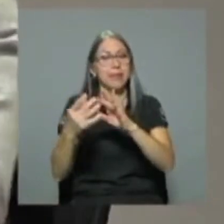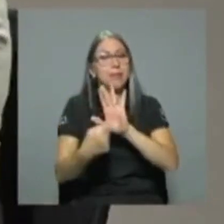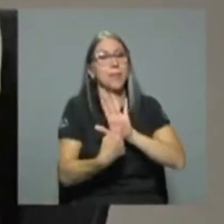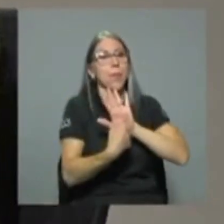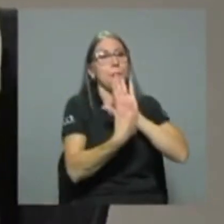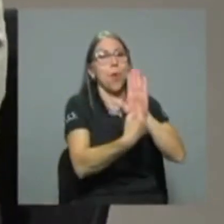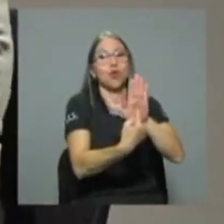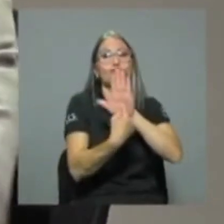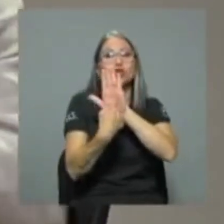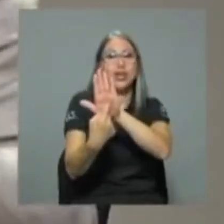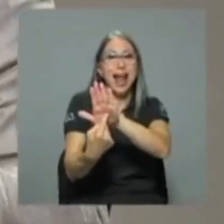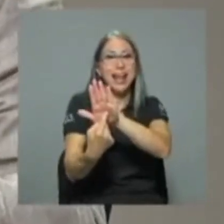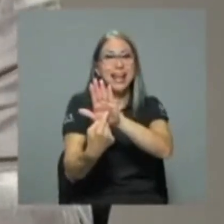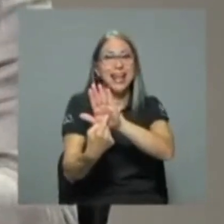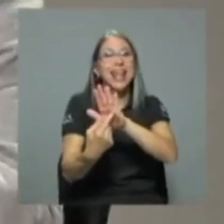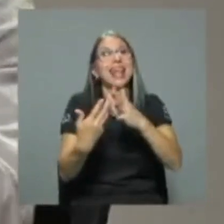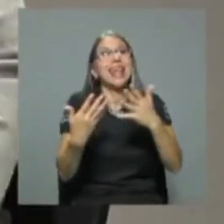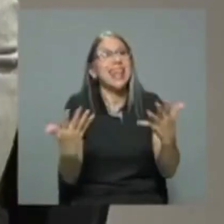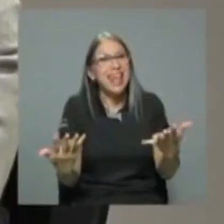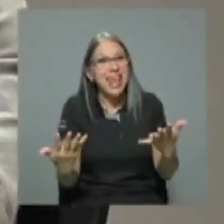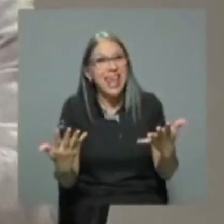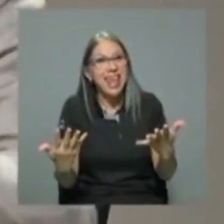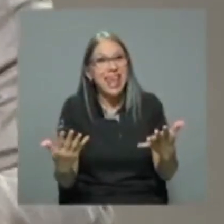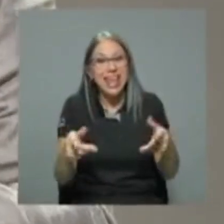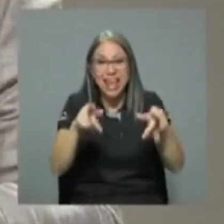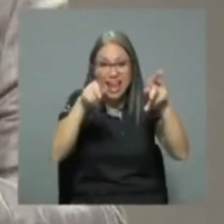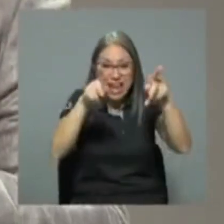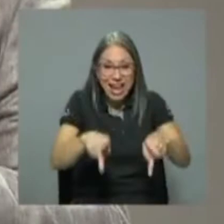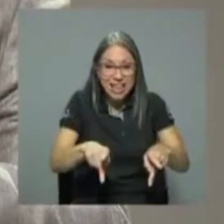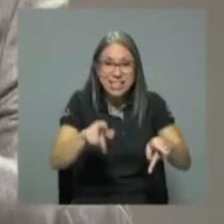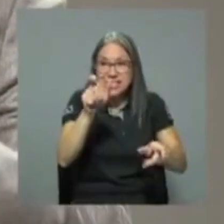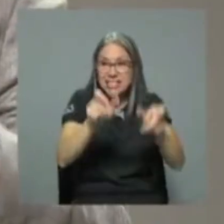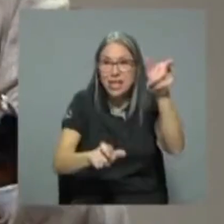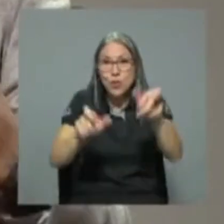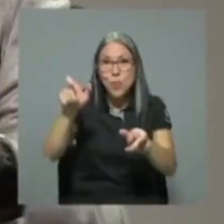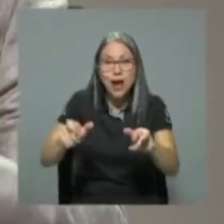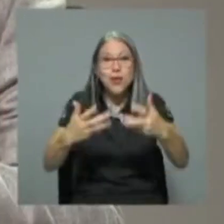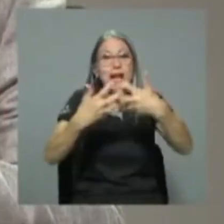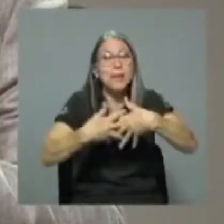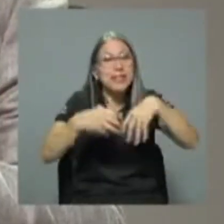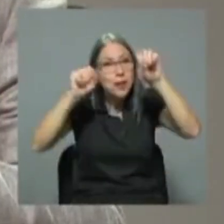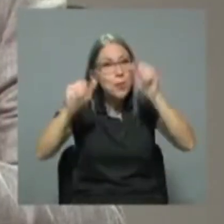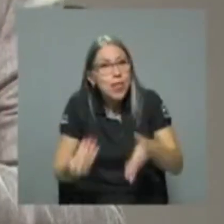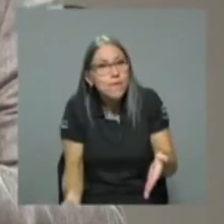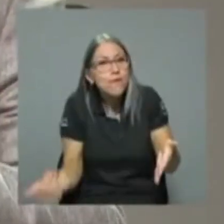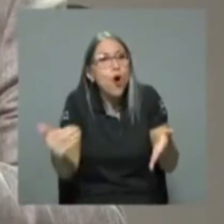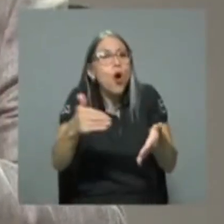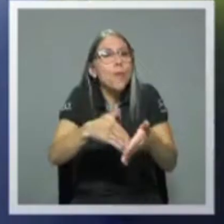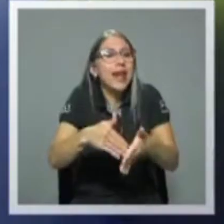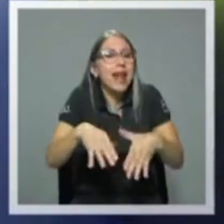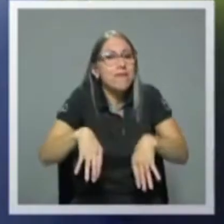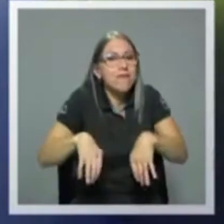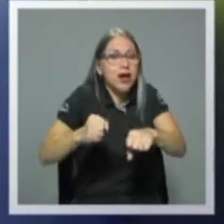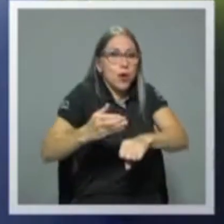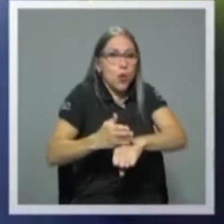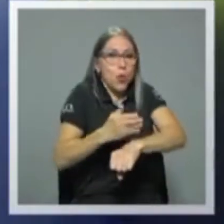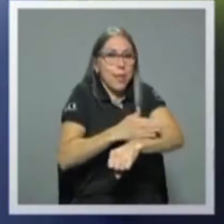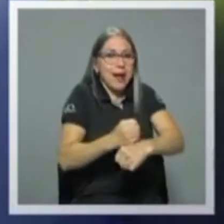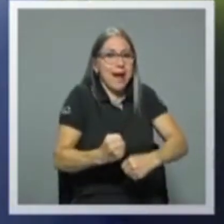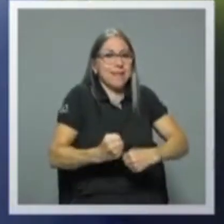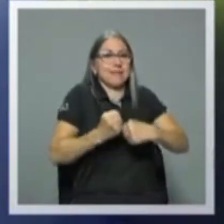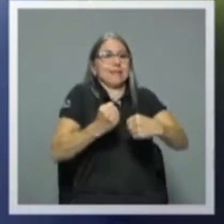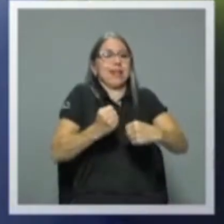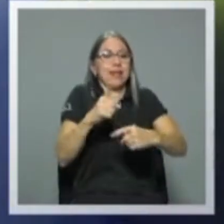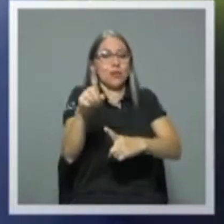la resiliencia que puede tener el ser humano y la empresa ante un entorno tan adverso. Y esa es otra de las grandes